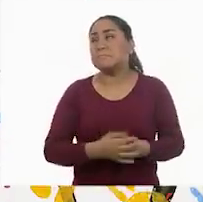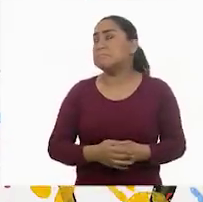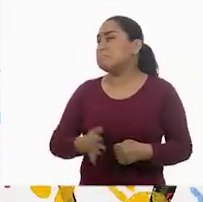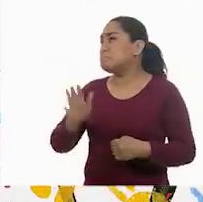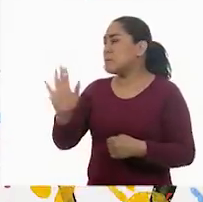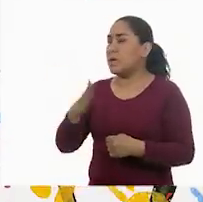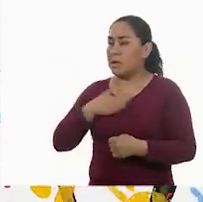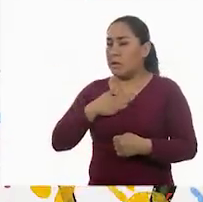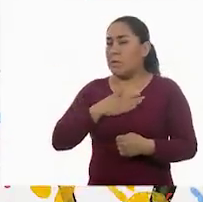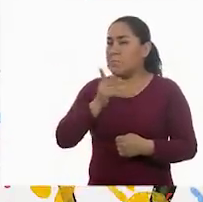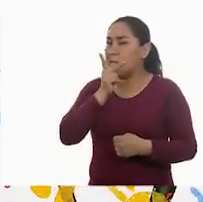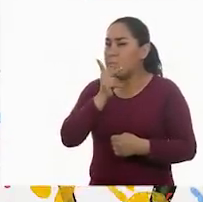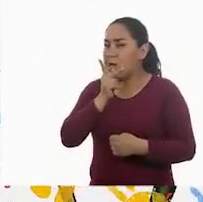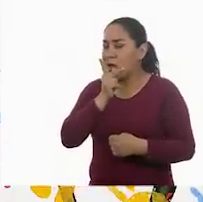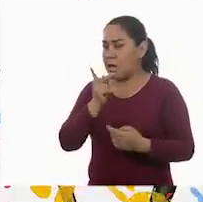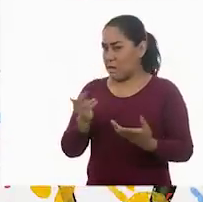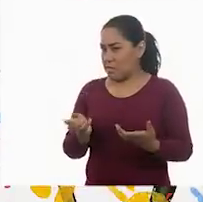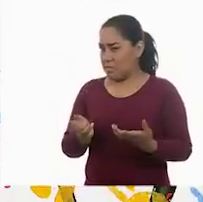Ok,